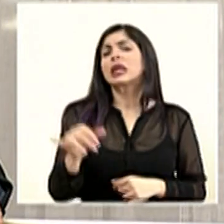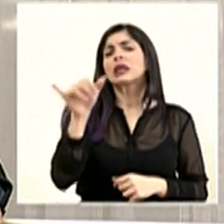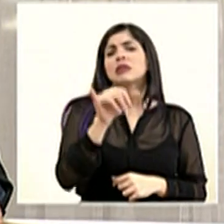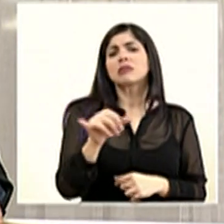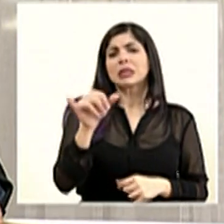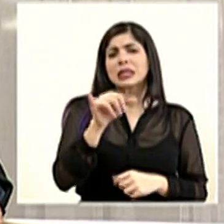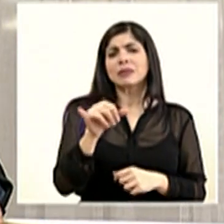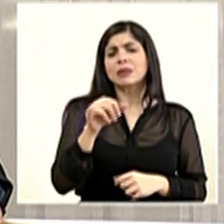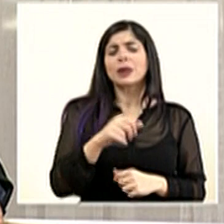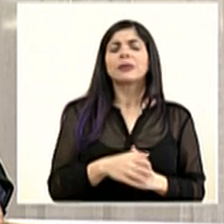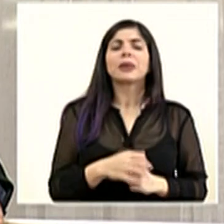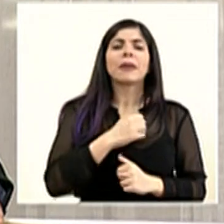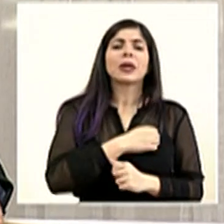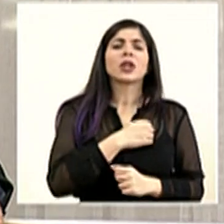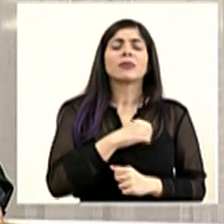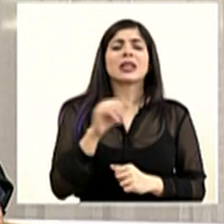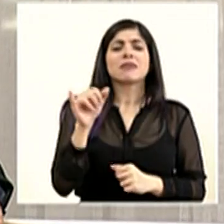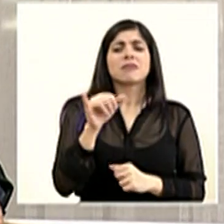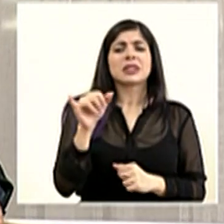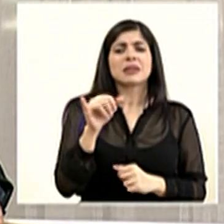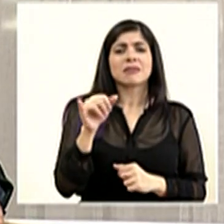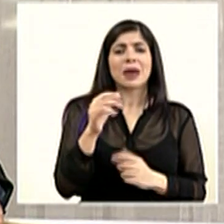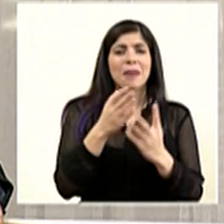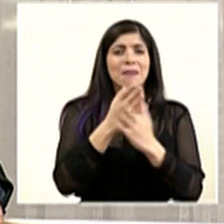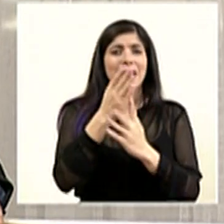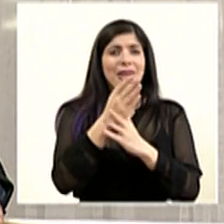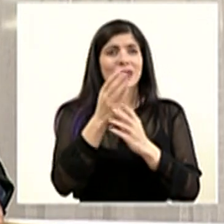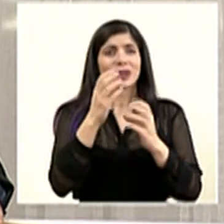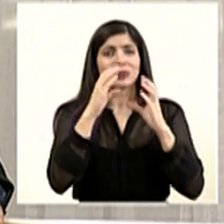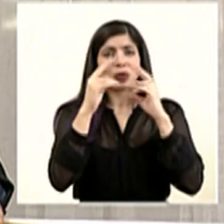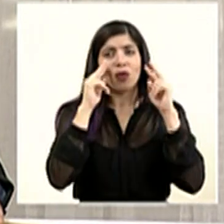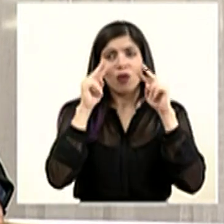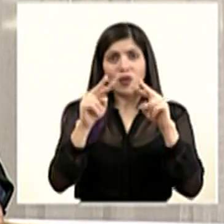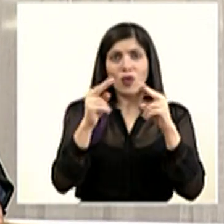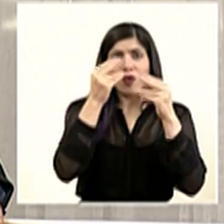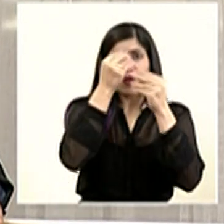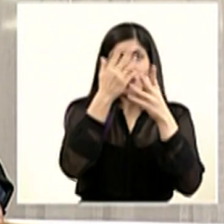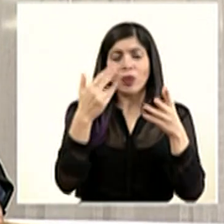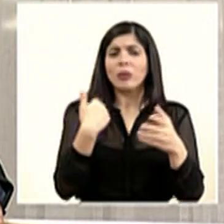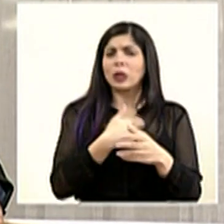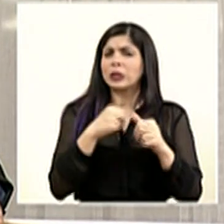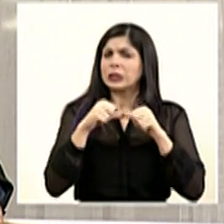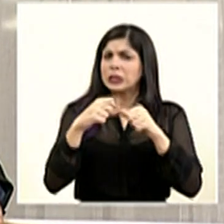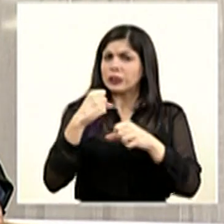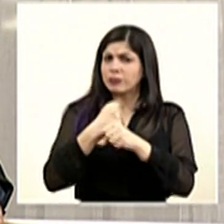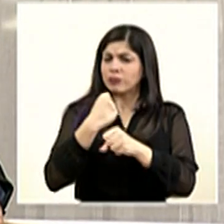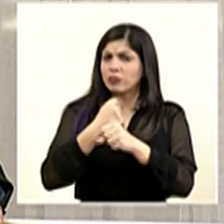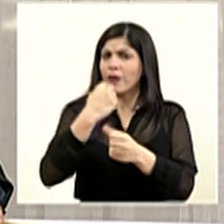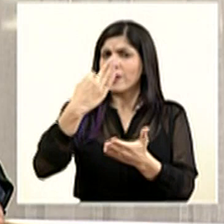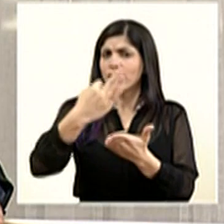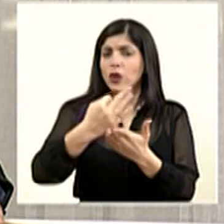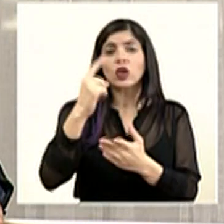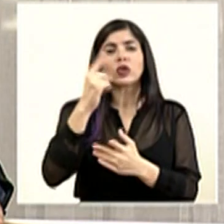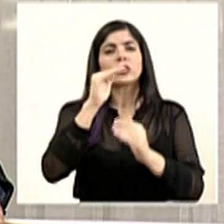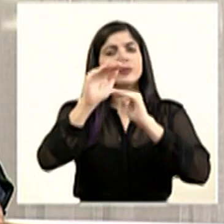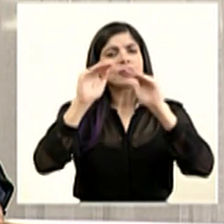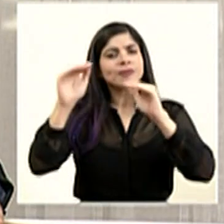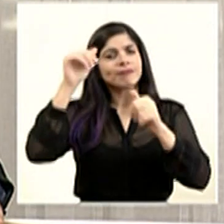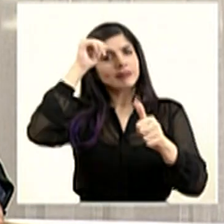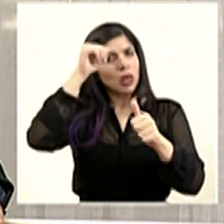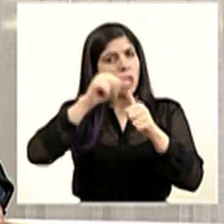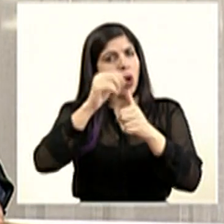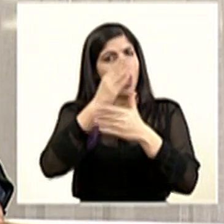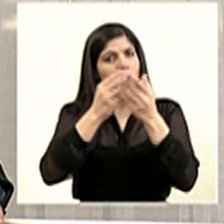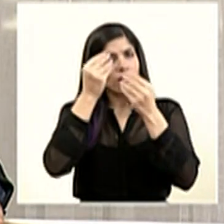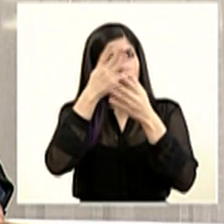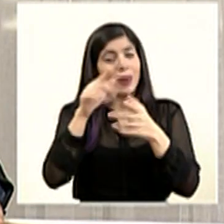que, que se vieron por los diferentes medios y se informaron. Continuamos con el operativo fronterizo y nada más quiero recordar algunos datos.